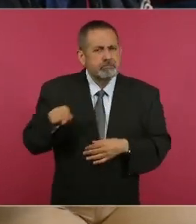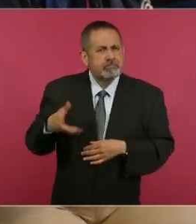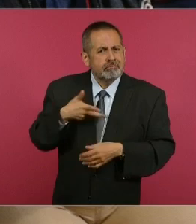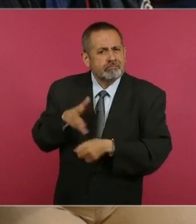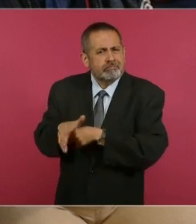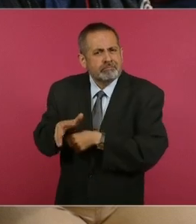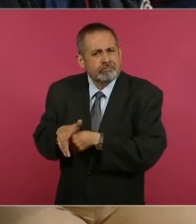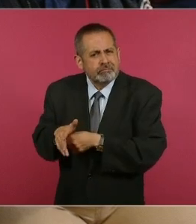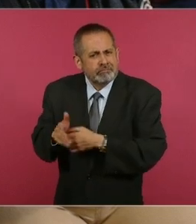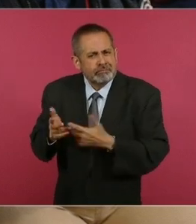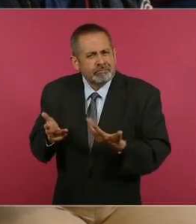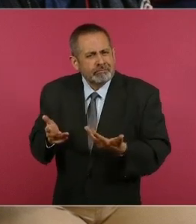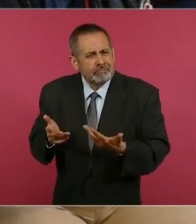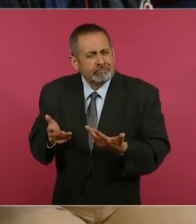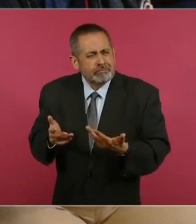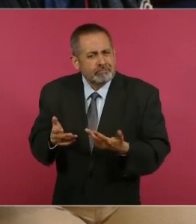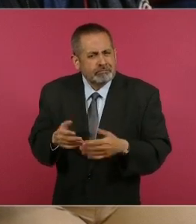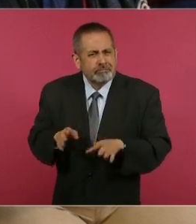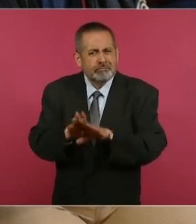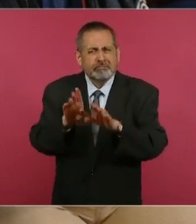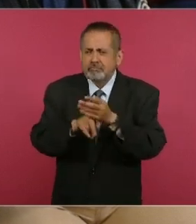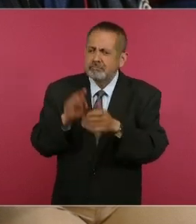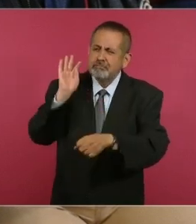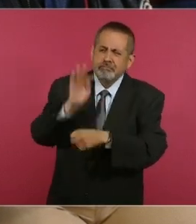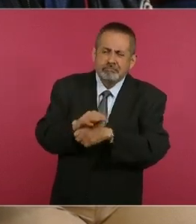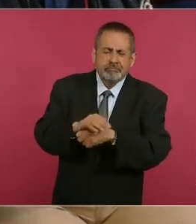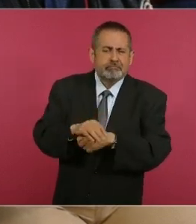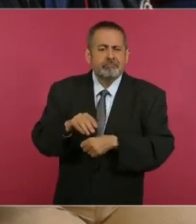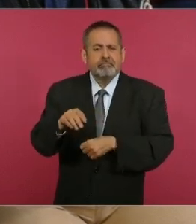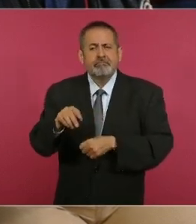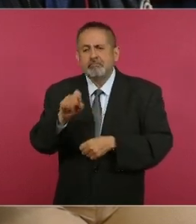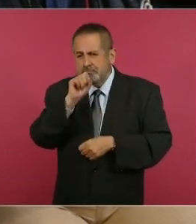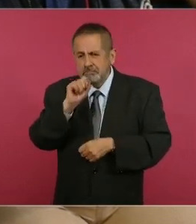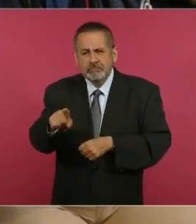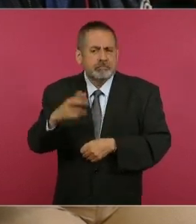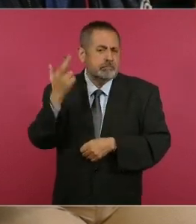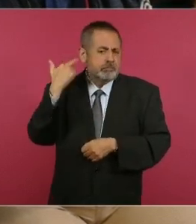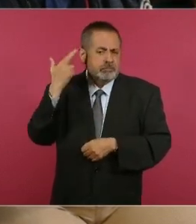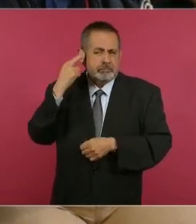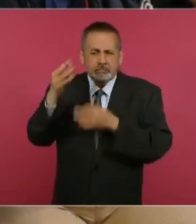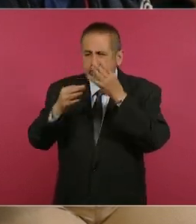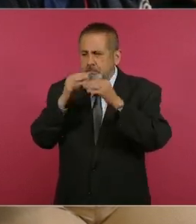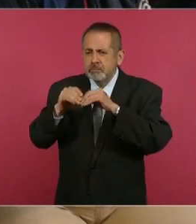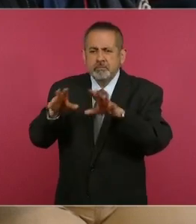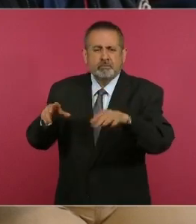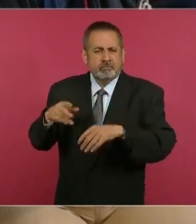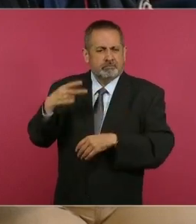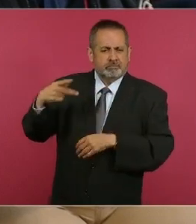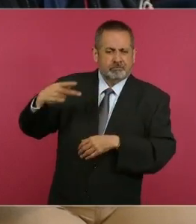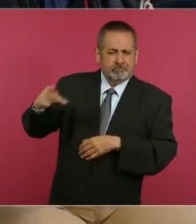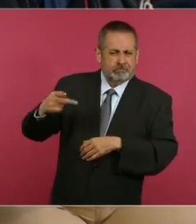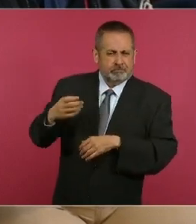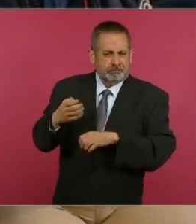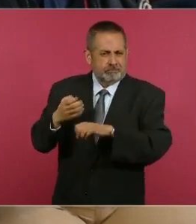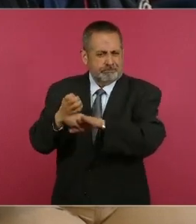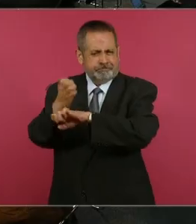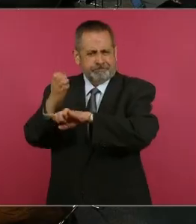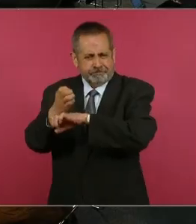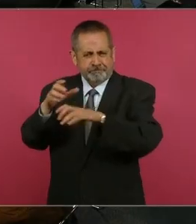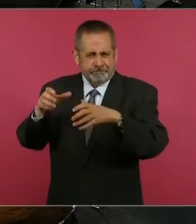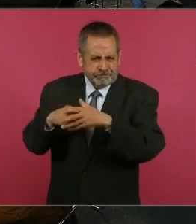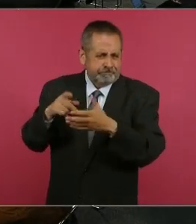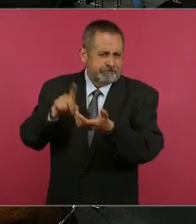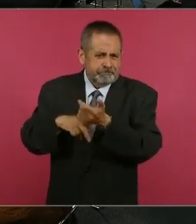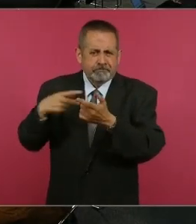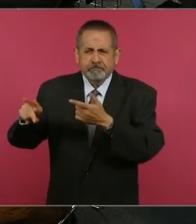públicos estatales de comunicación para evitar que se repita este tipo de negociaciones comerciales